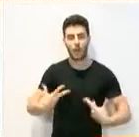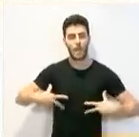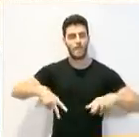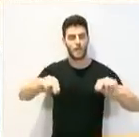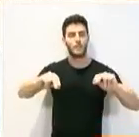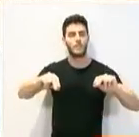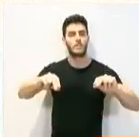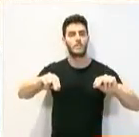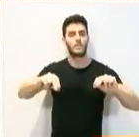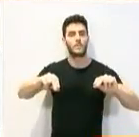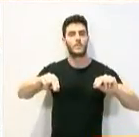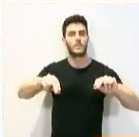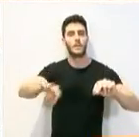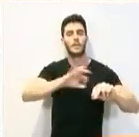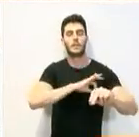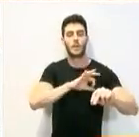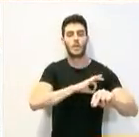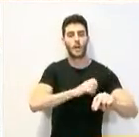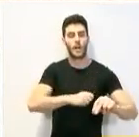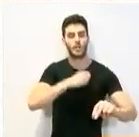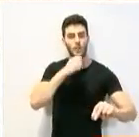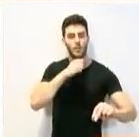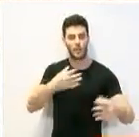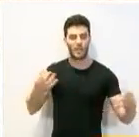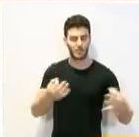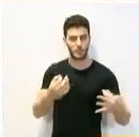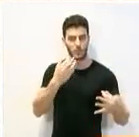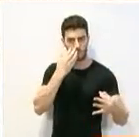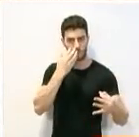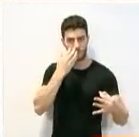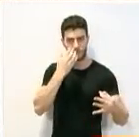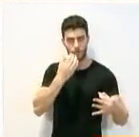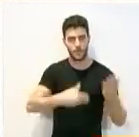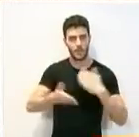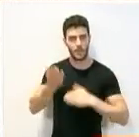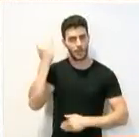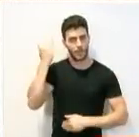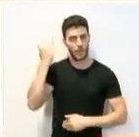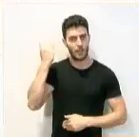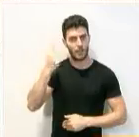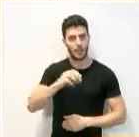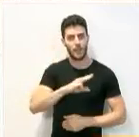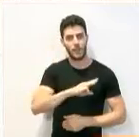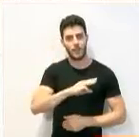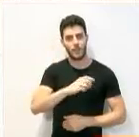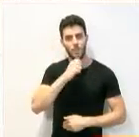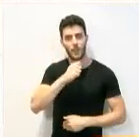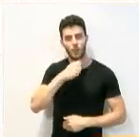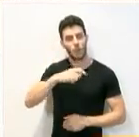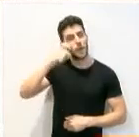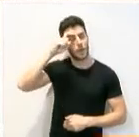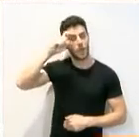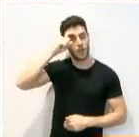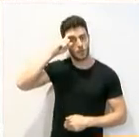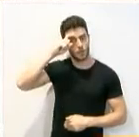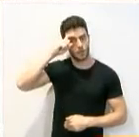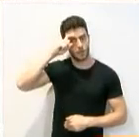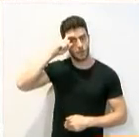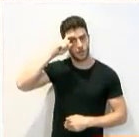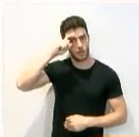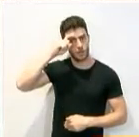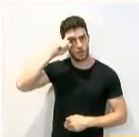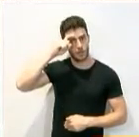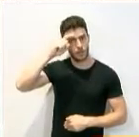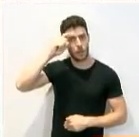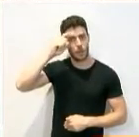¿Qué fue, señores del Partido Socialista, de aquel Partido Socialista de Zapatero que